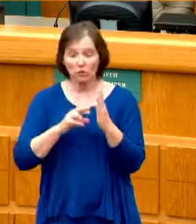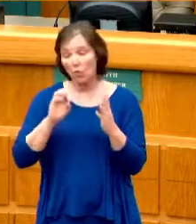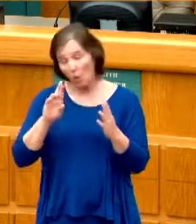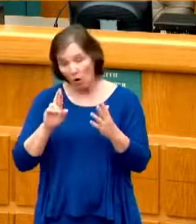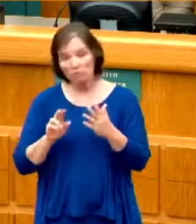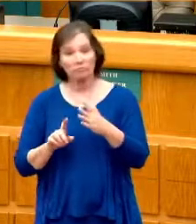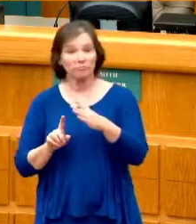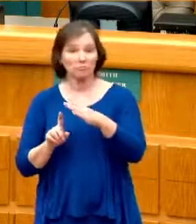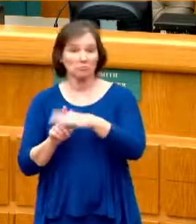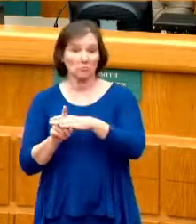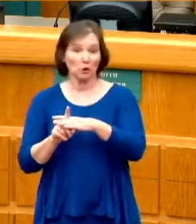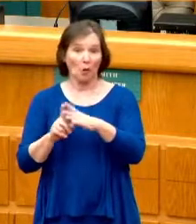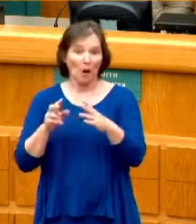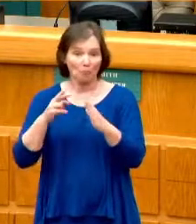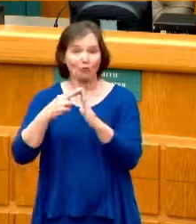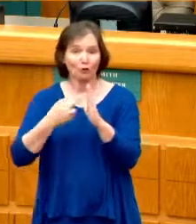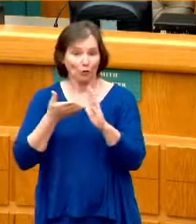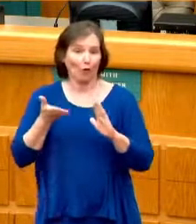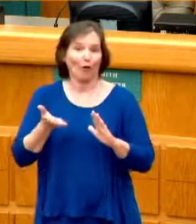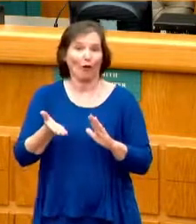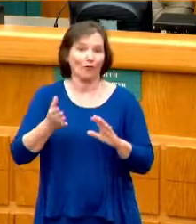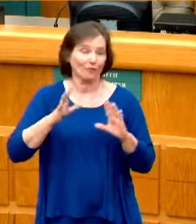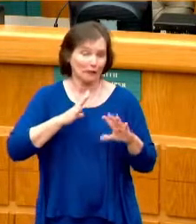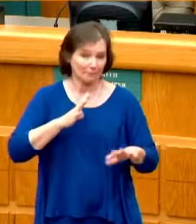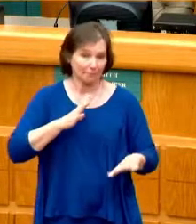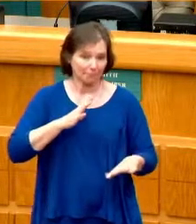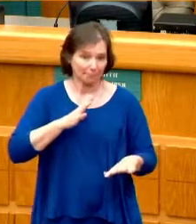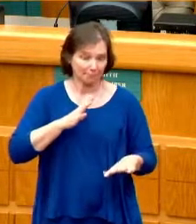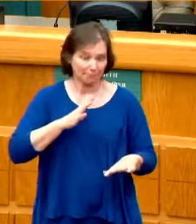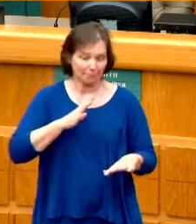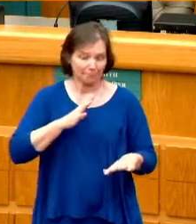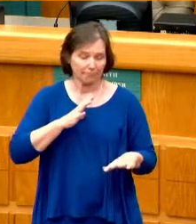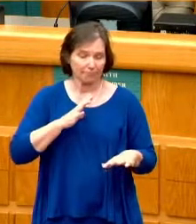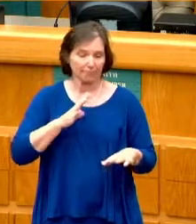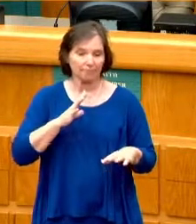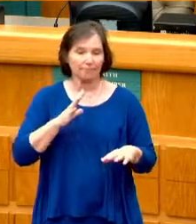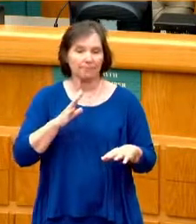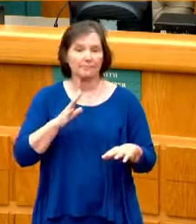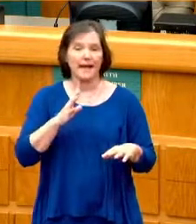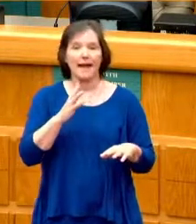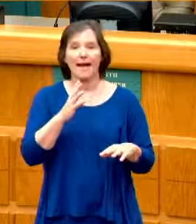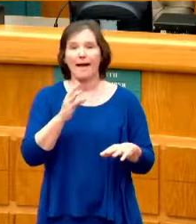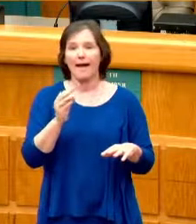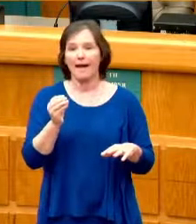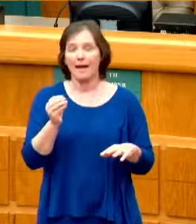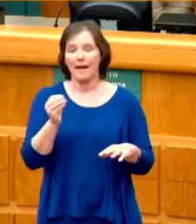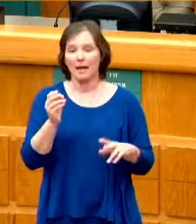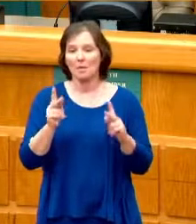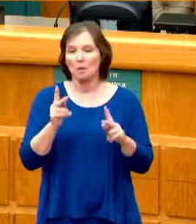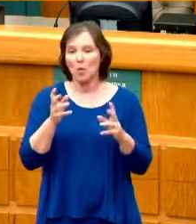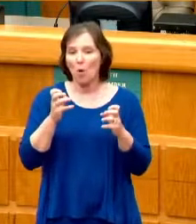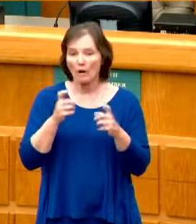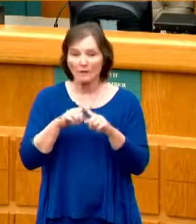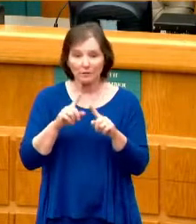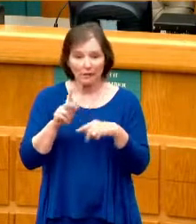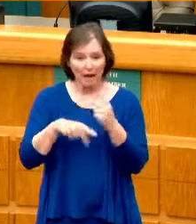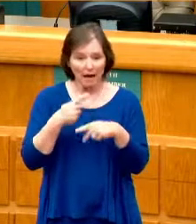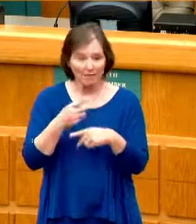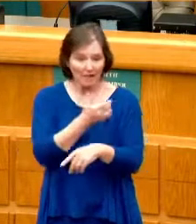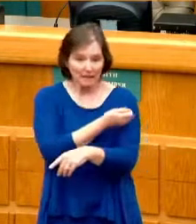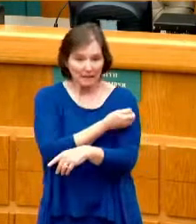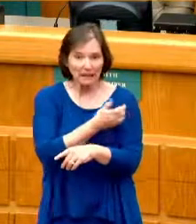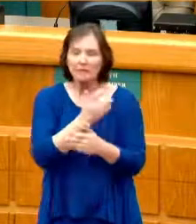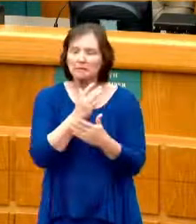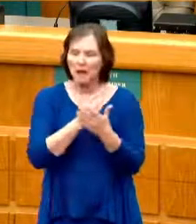2 vacunas. En cuanto a la inmunidad colectiva, la población en el condado de Nueces es de aproximadamente 373,000